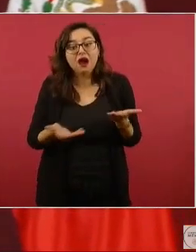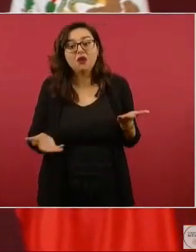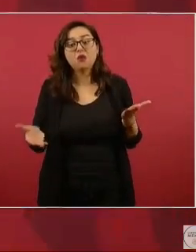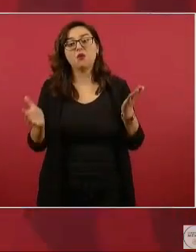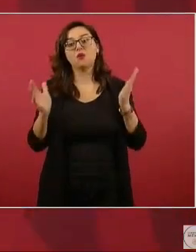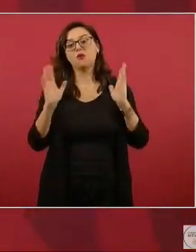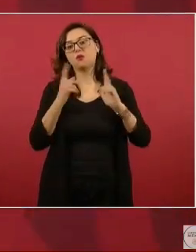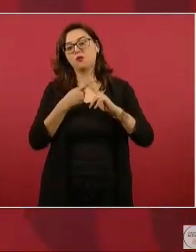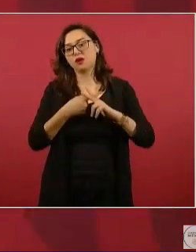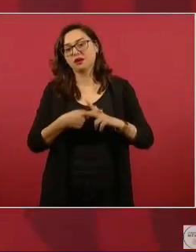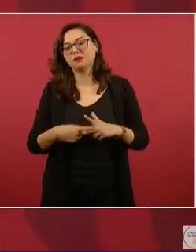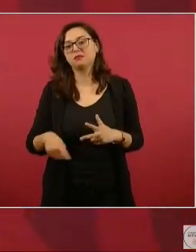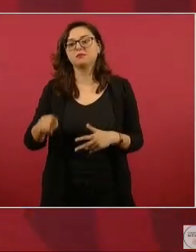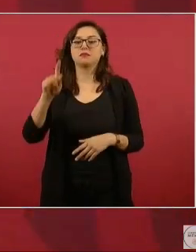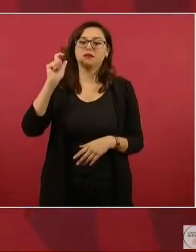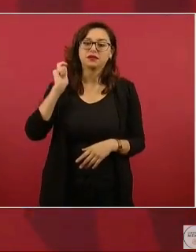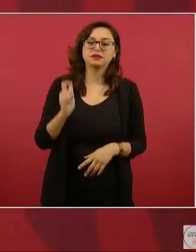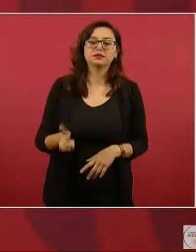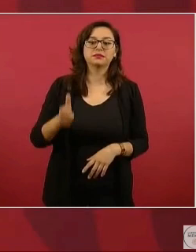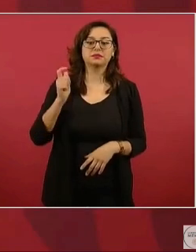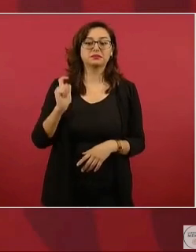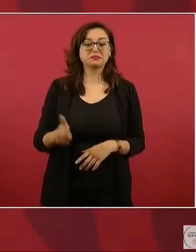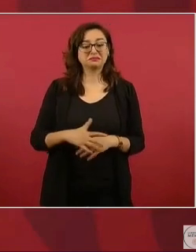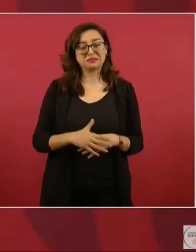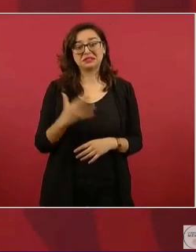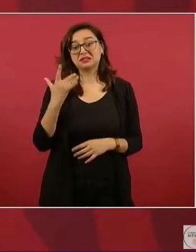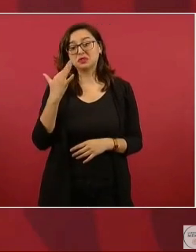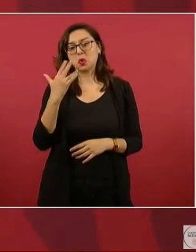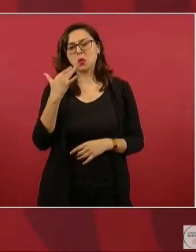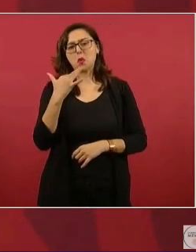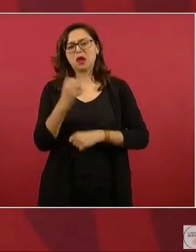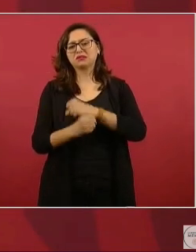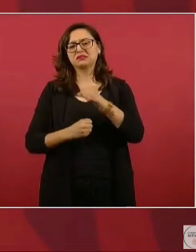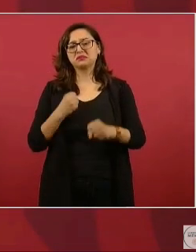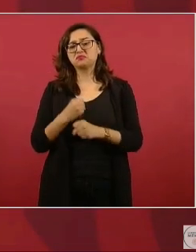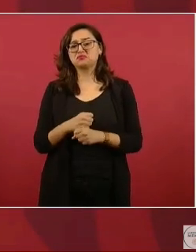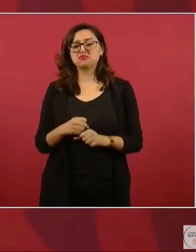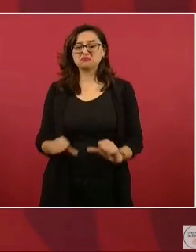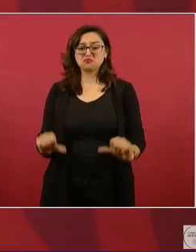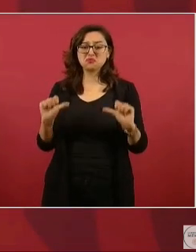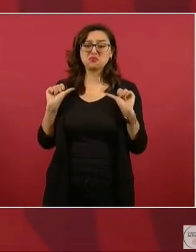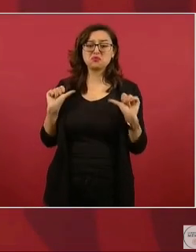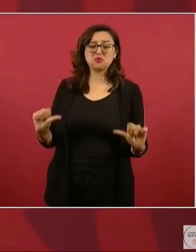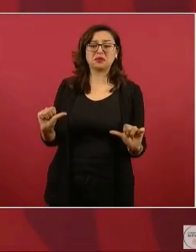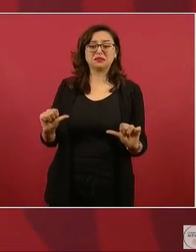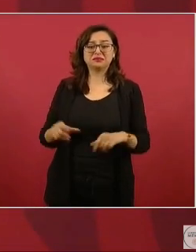Llevaban como 50 años sin pagar impuestos.